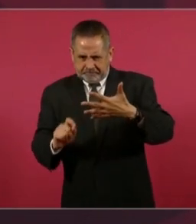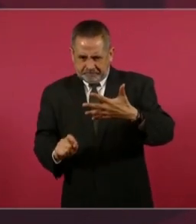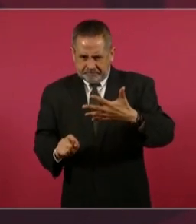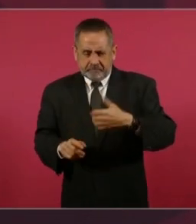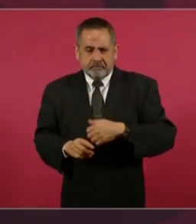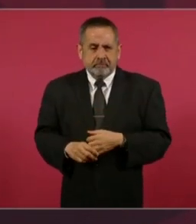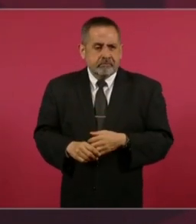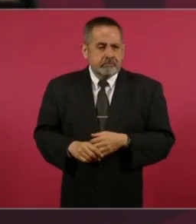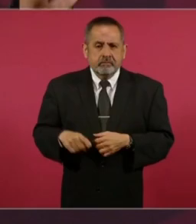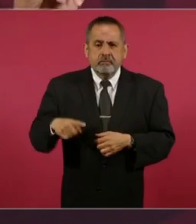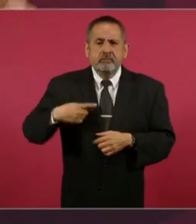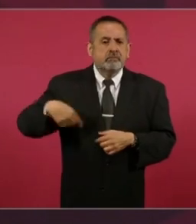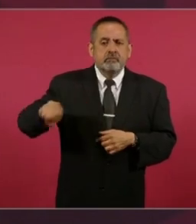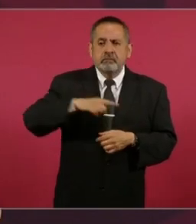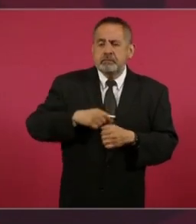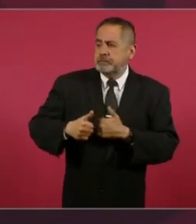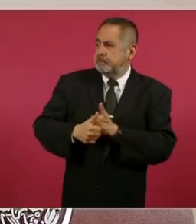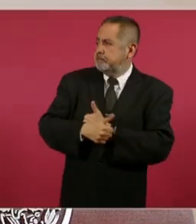es ocultar